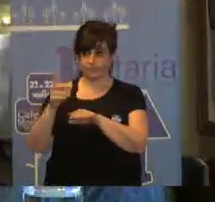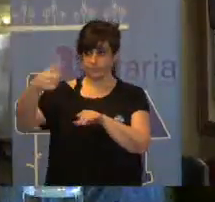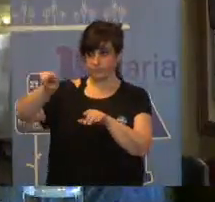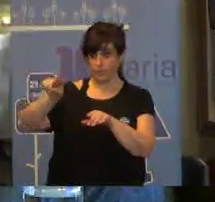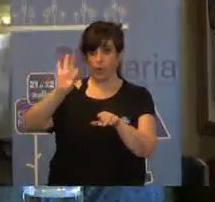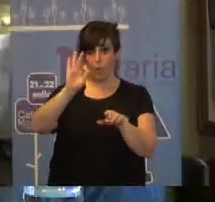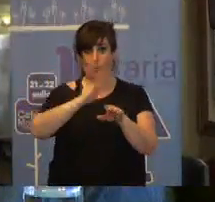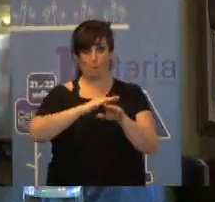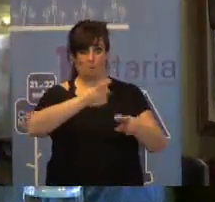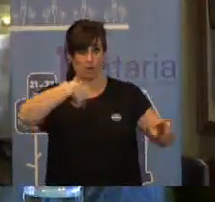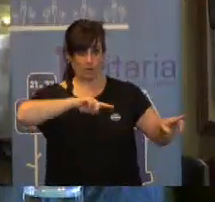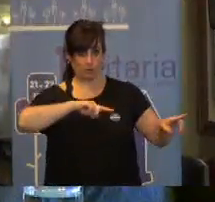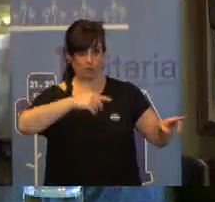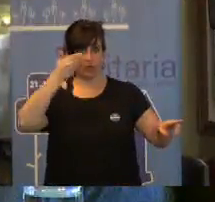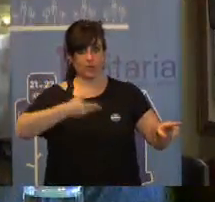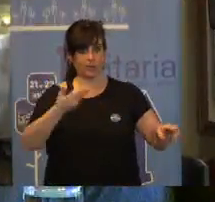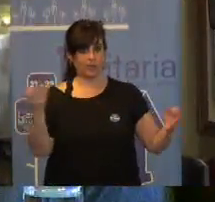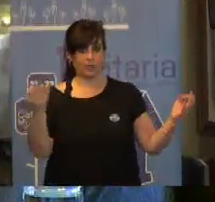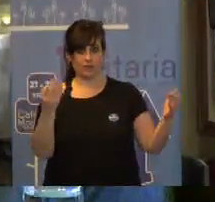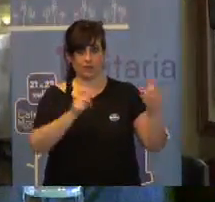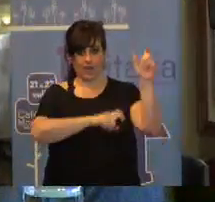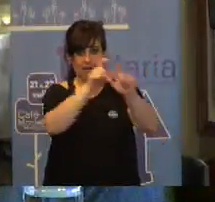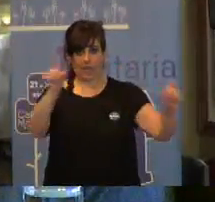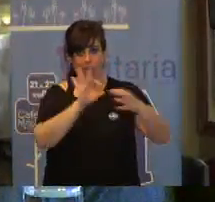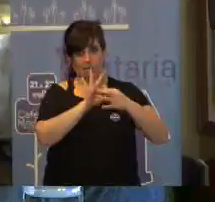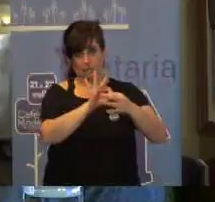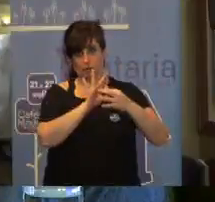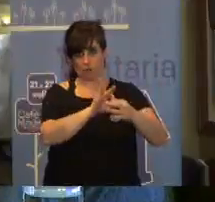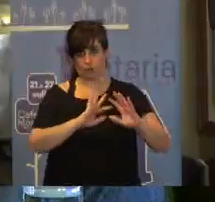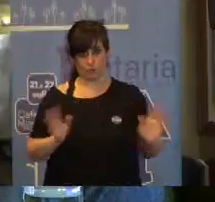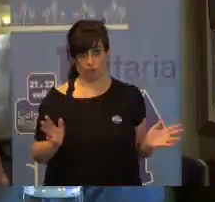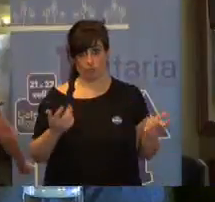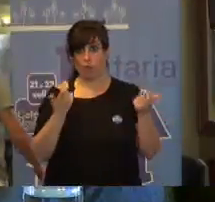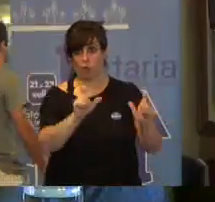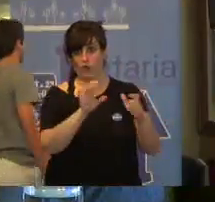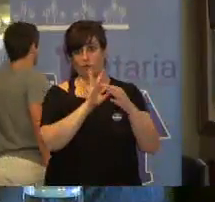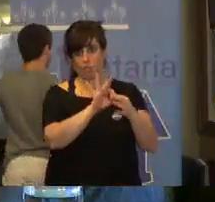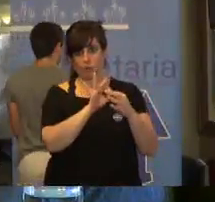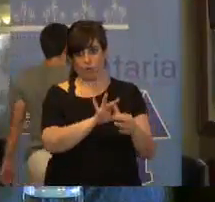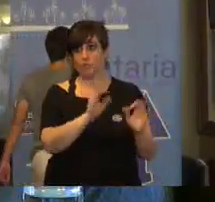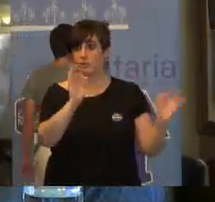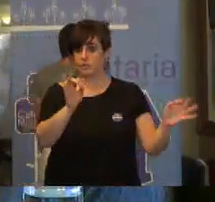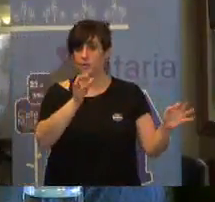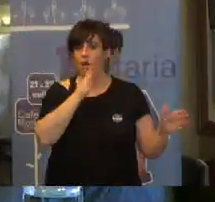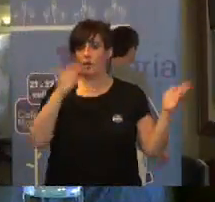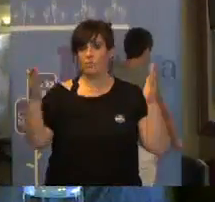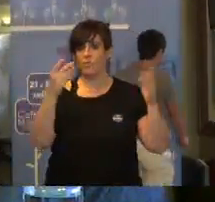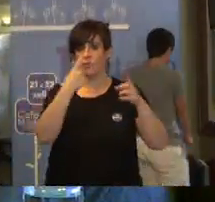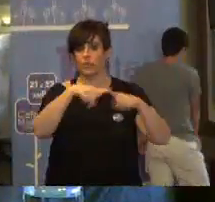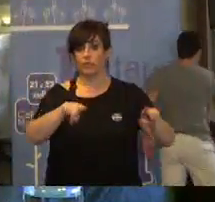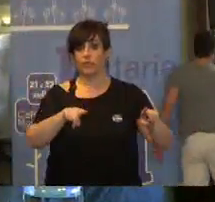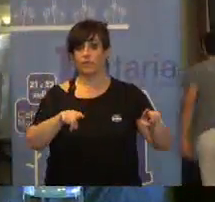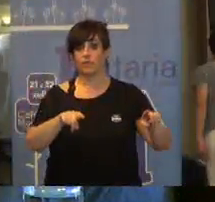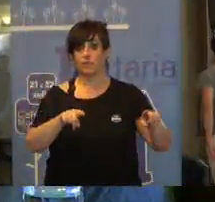nós, o que importa é esa conexión coa cidadanía, non? Cos colectivos. E é certo que estamos nun momento diferente agora que no